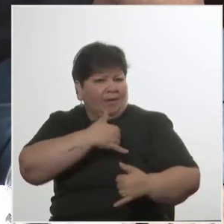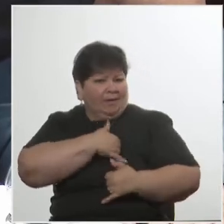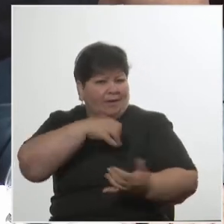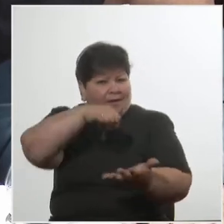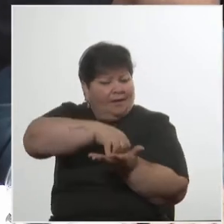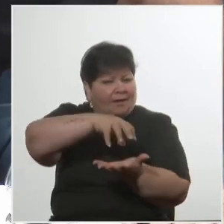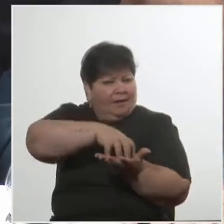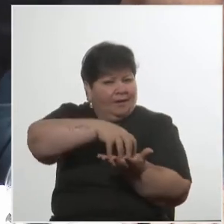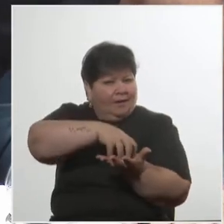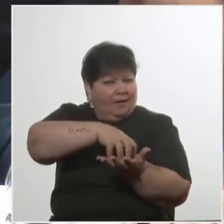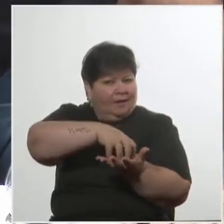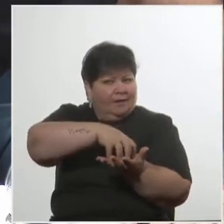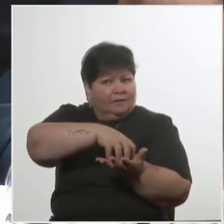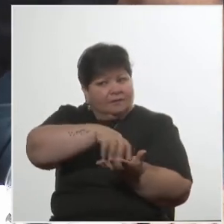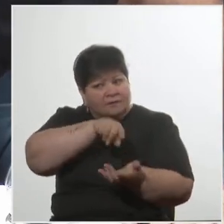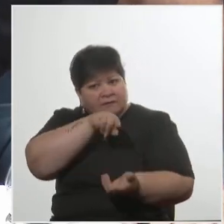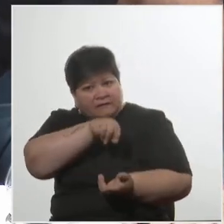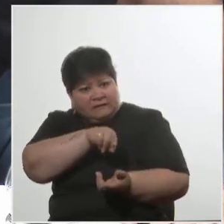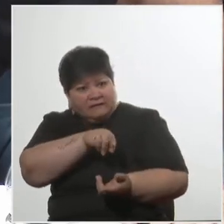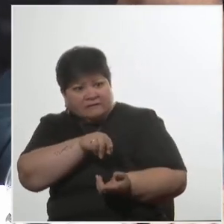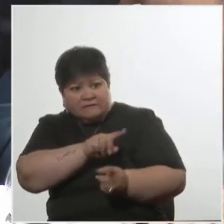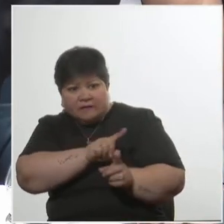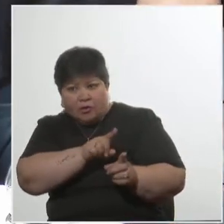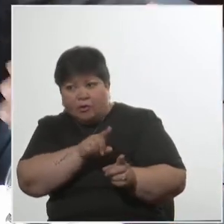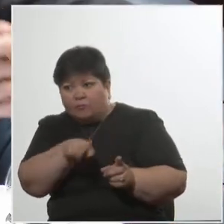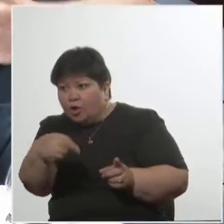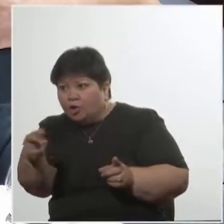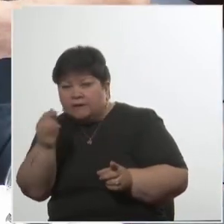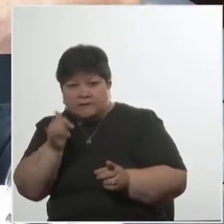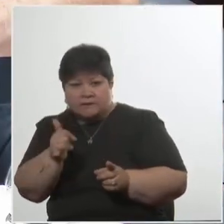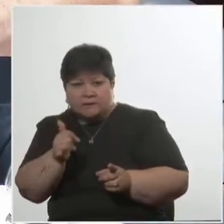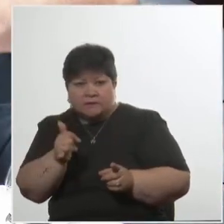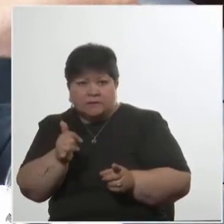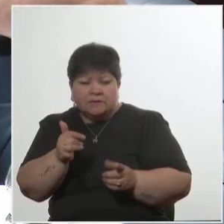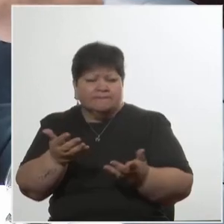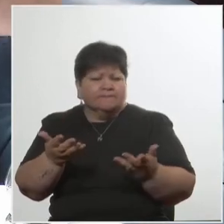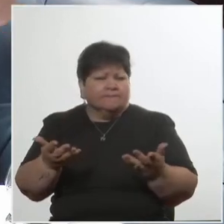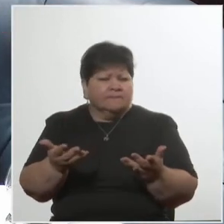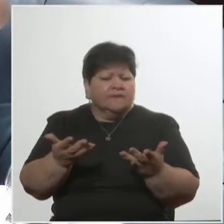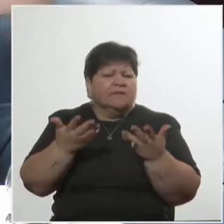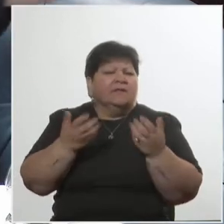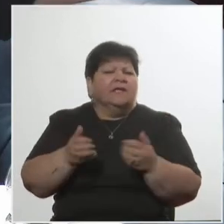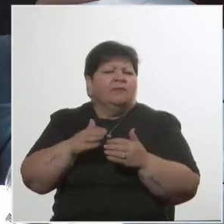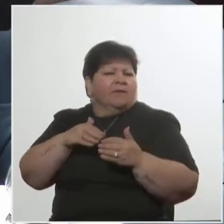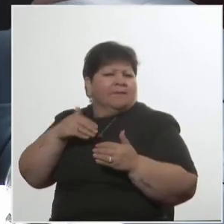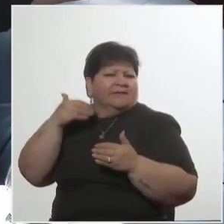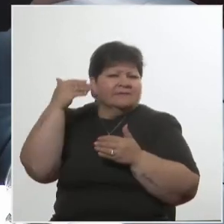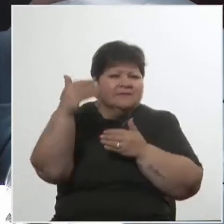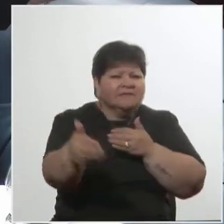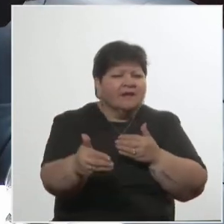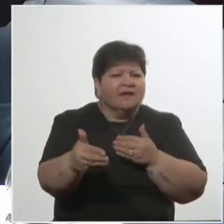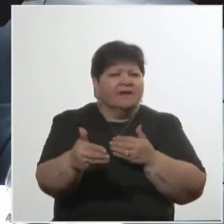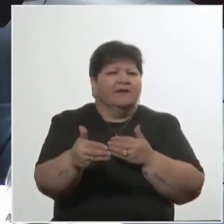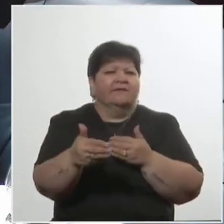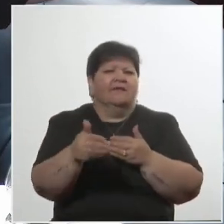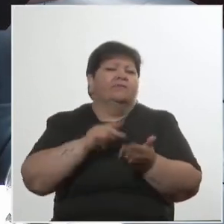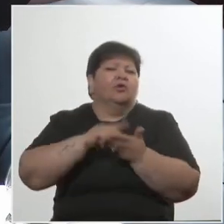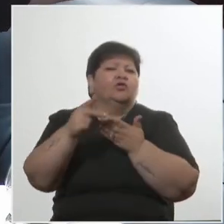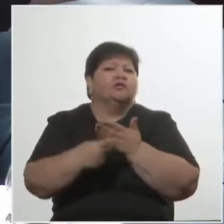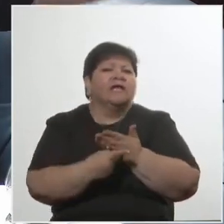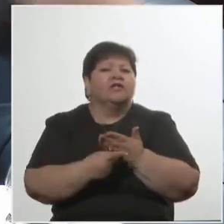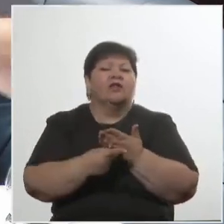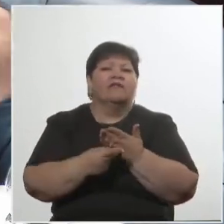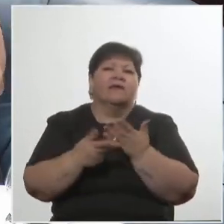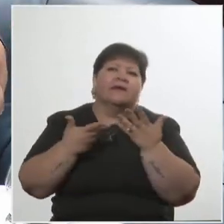Y la otra sí entonces queremos ir más allá de lo que fue los proyectos de